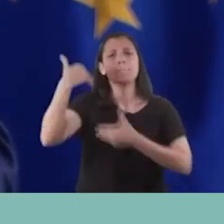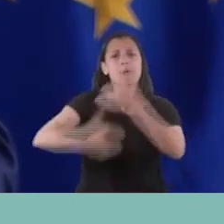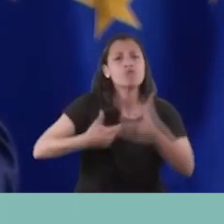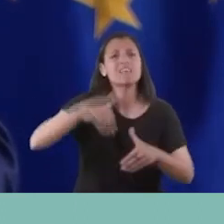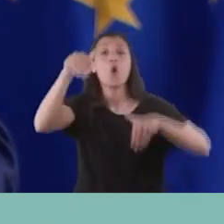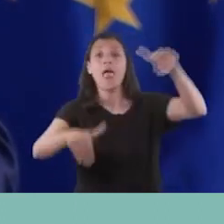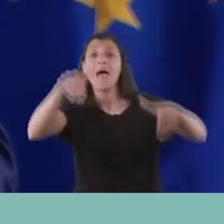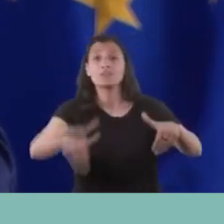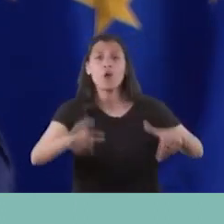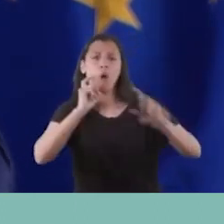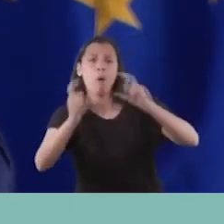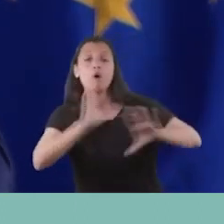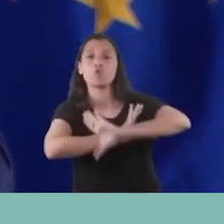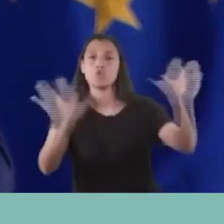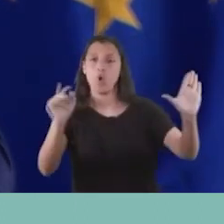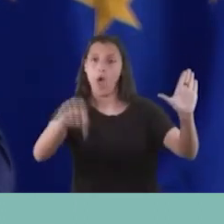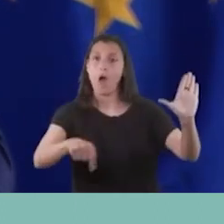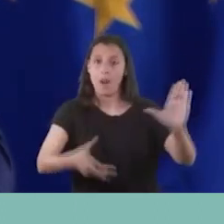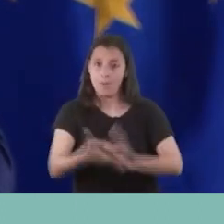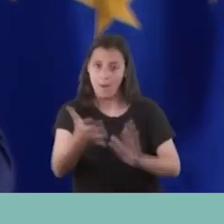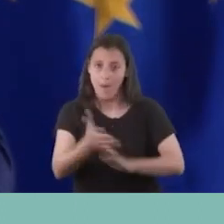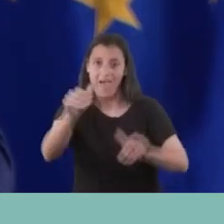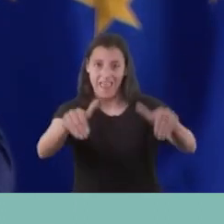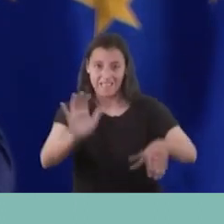electorales que están en marcha.